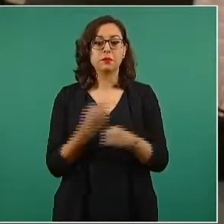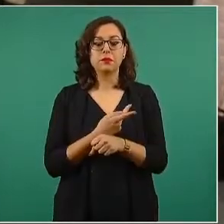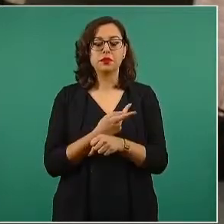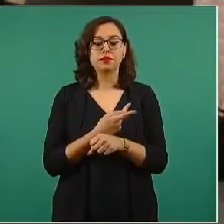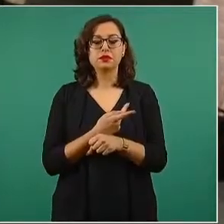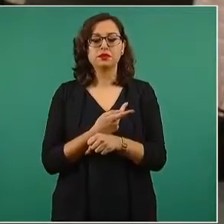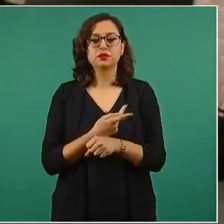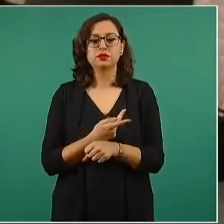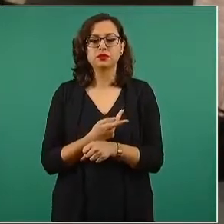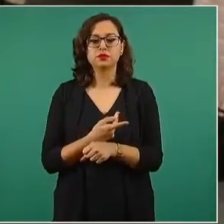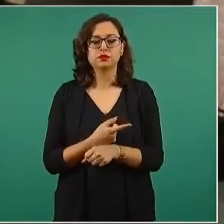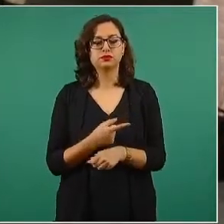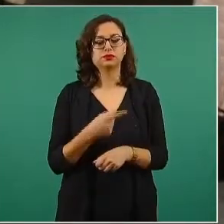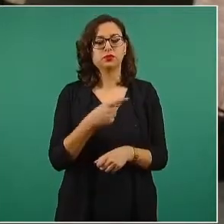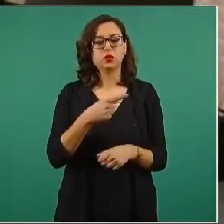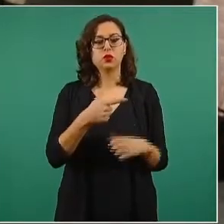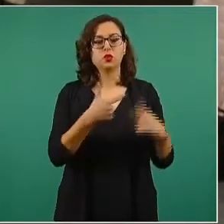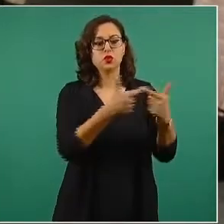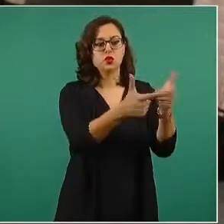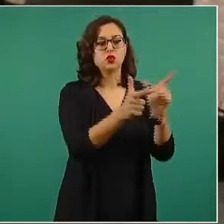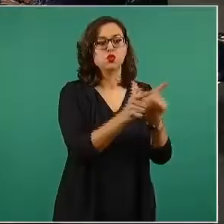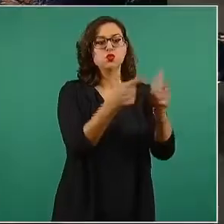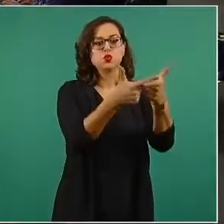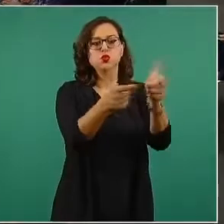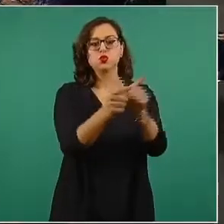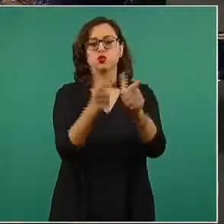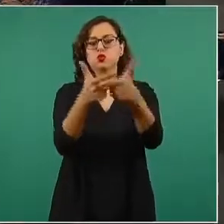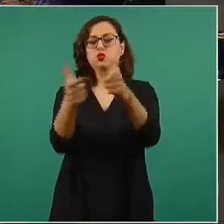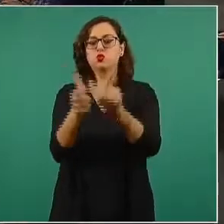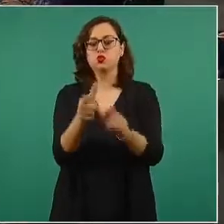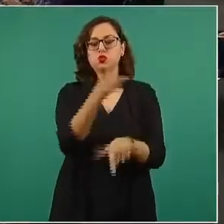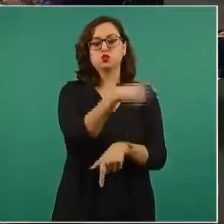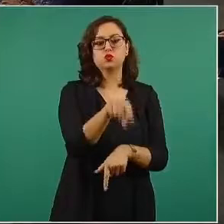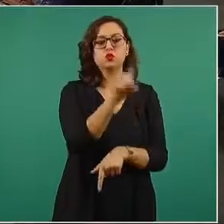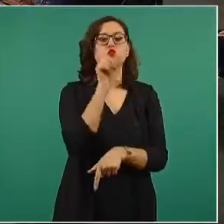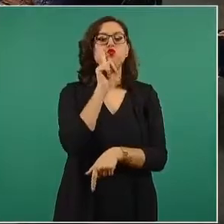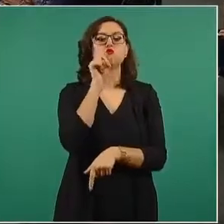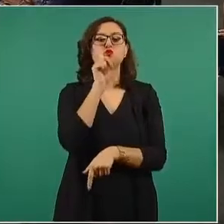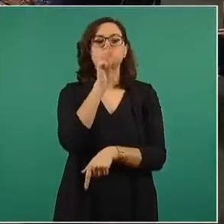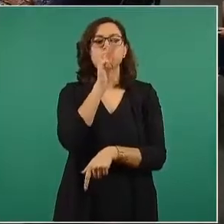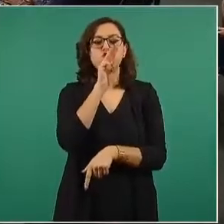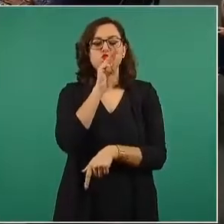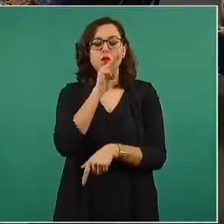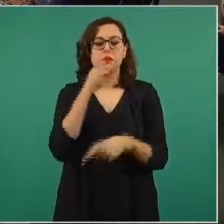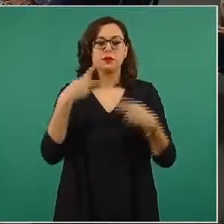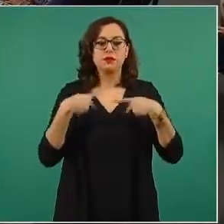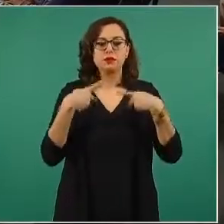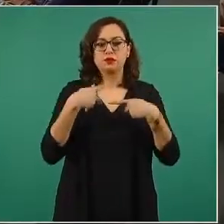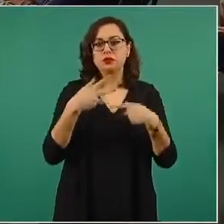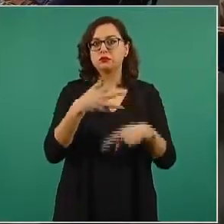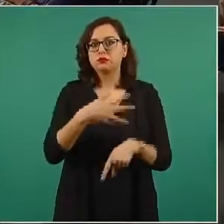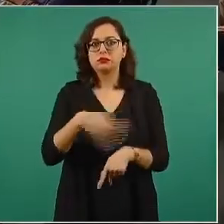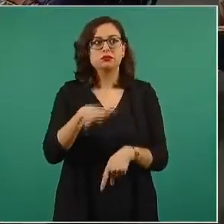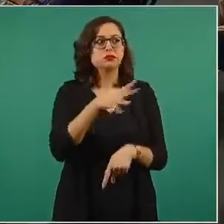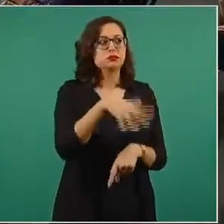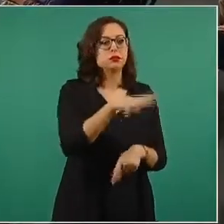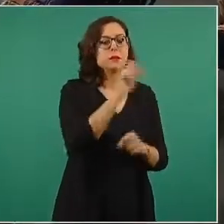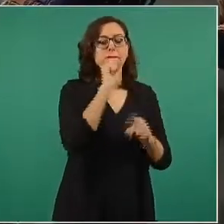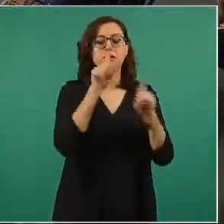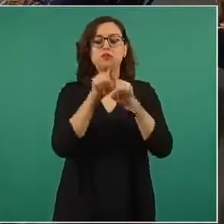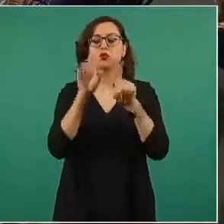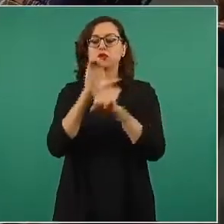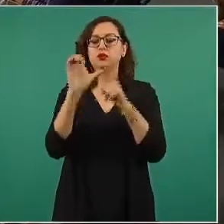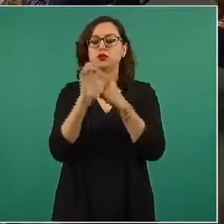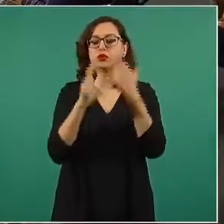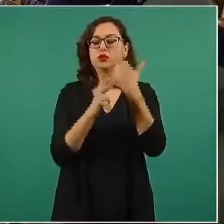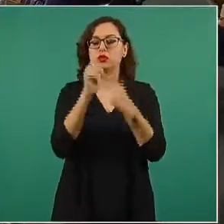madres de búsqueda de desaparecidos, que impugnaron todas las comisiones estatales de búsqueda,